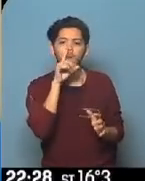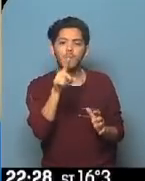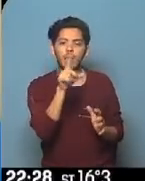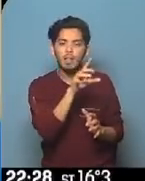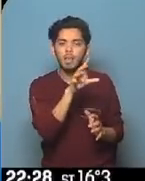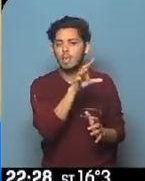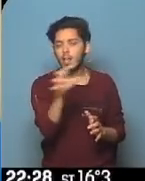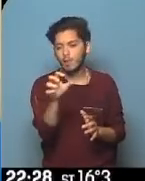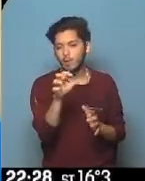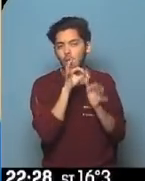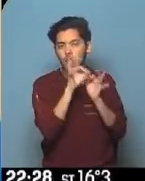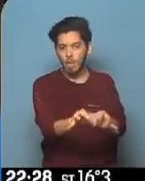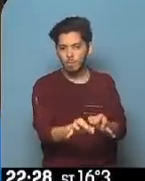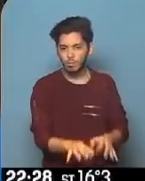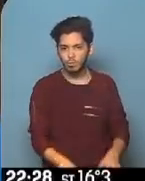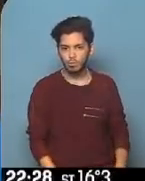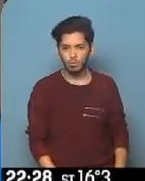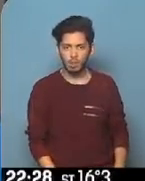kilómetros.